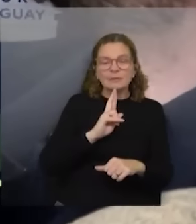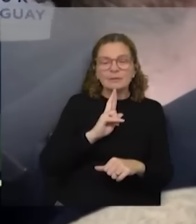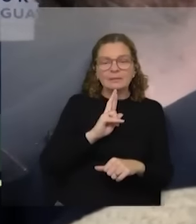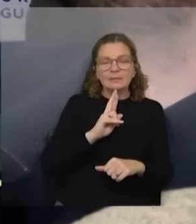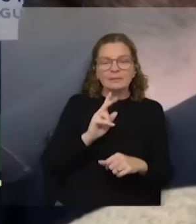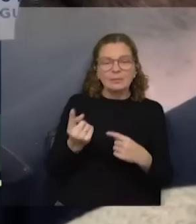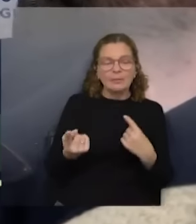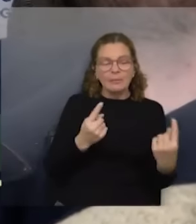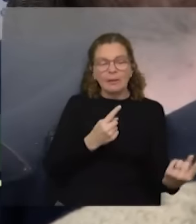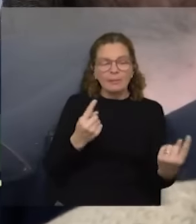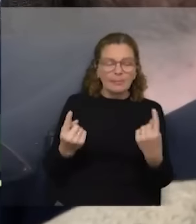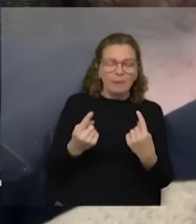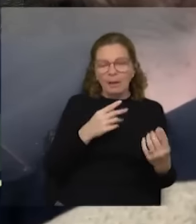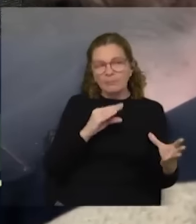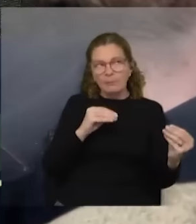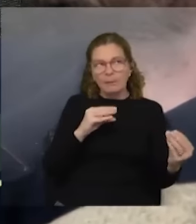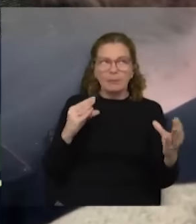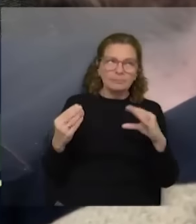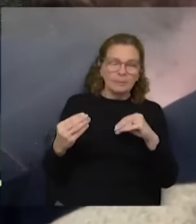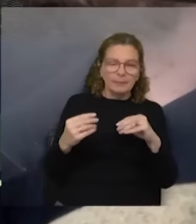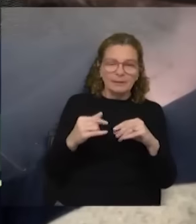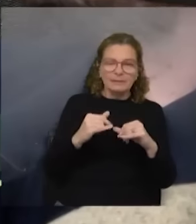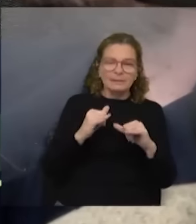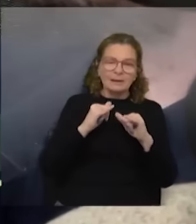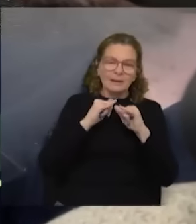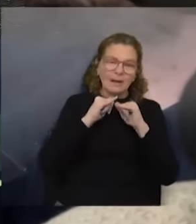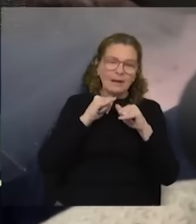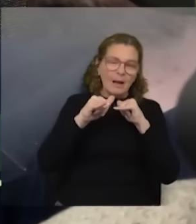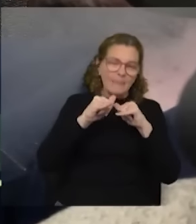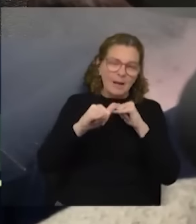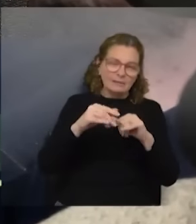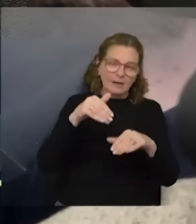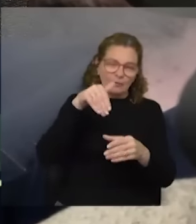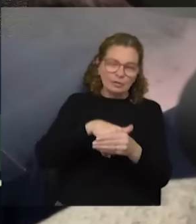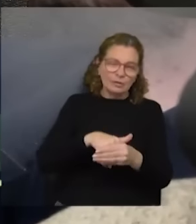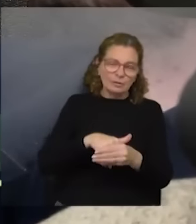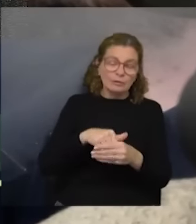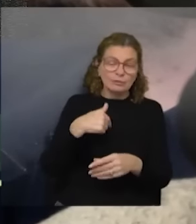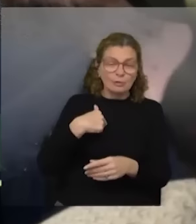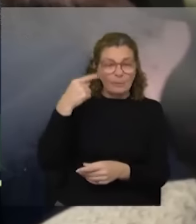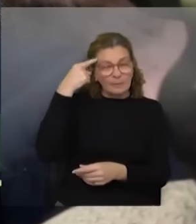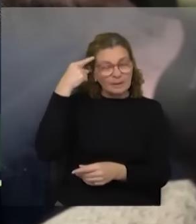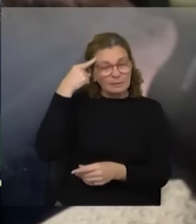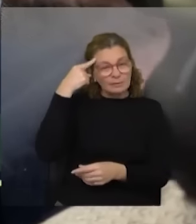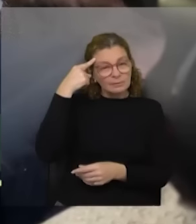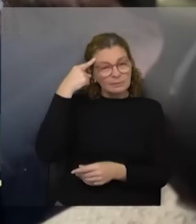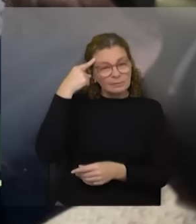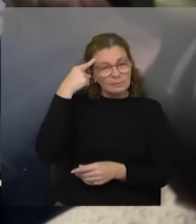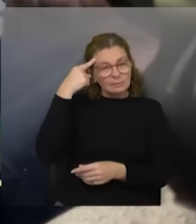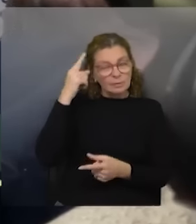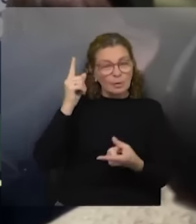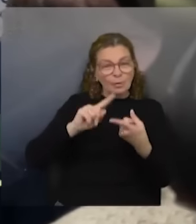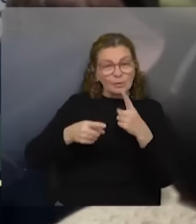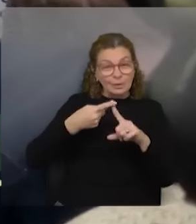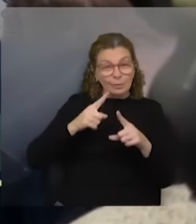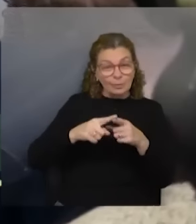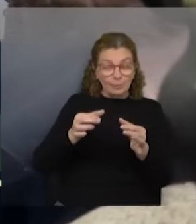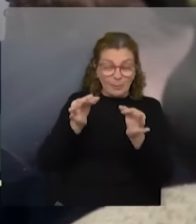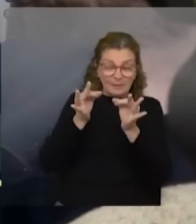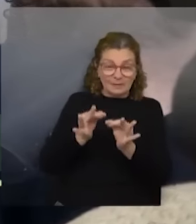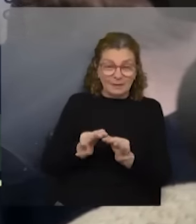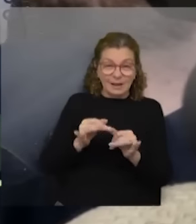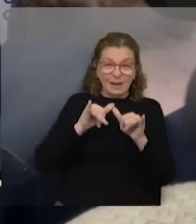ranga de una campaña electoral que yo aspiro a que vayamos por un una discusión un poco más seria Lo